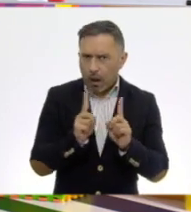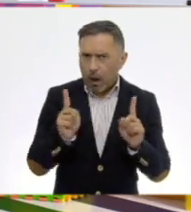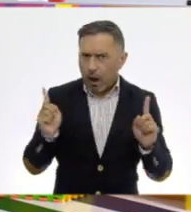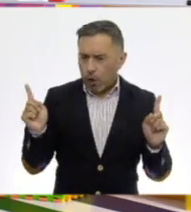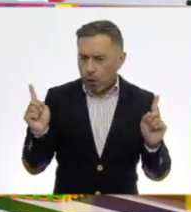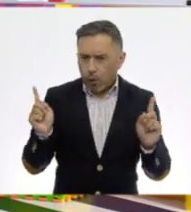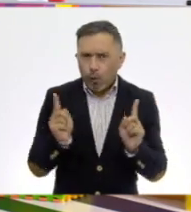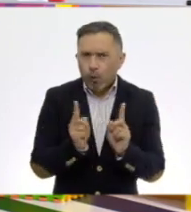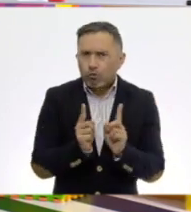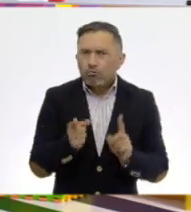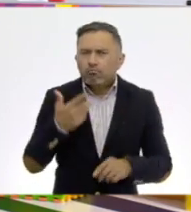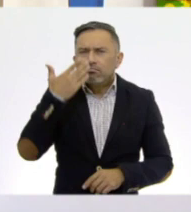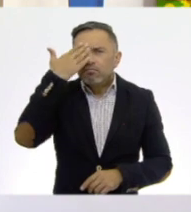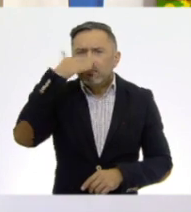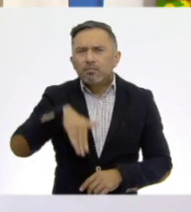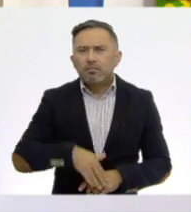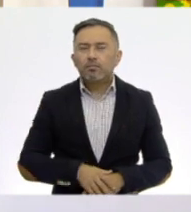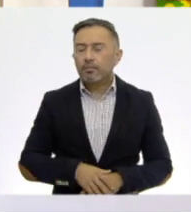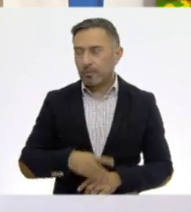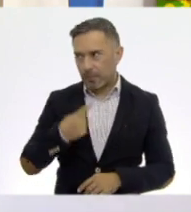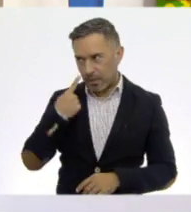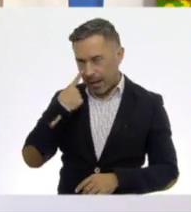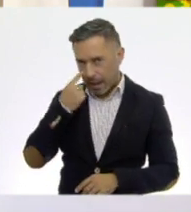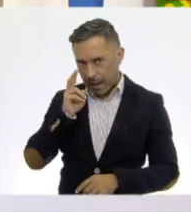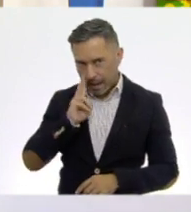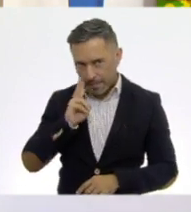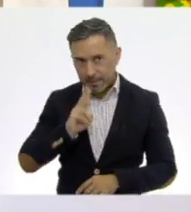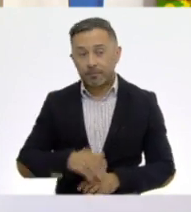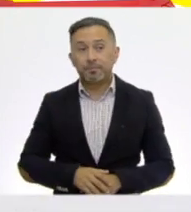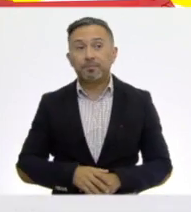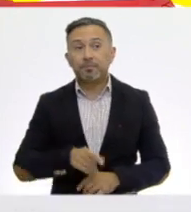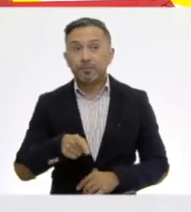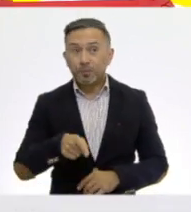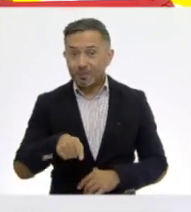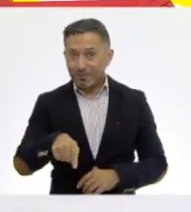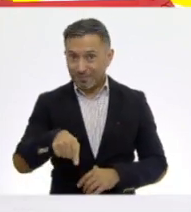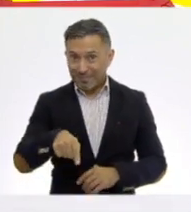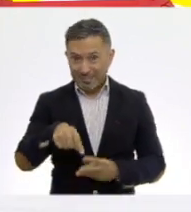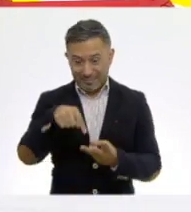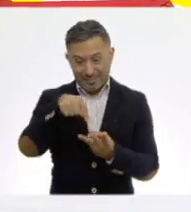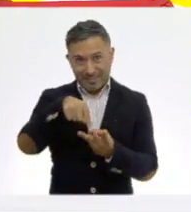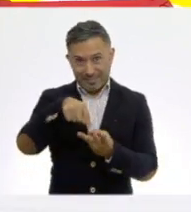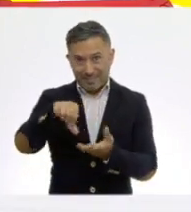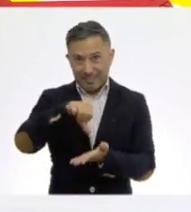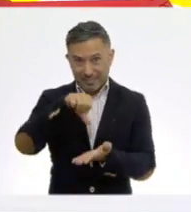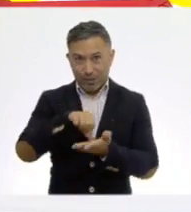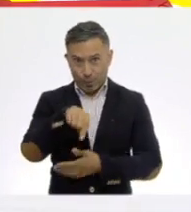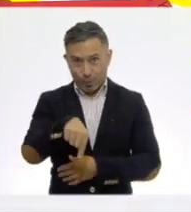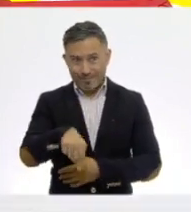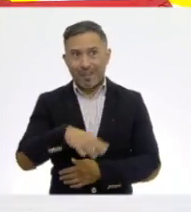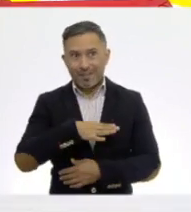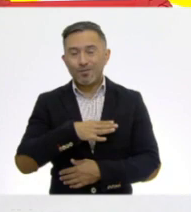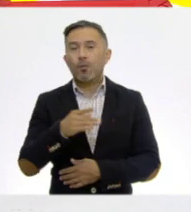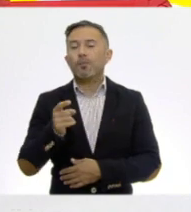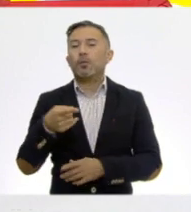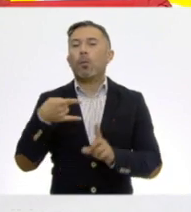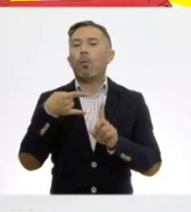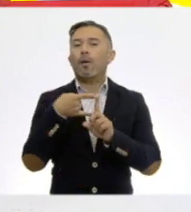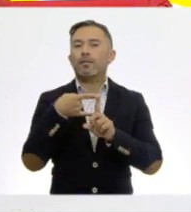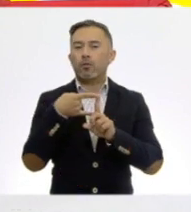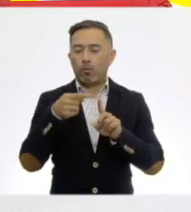ver, si observamos bien en la figura que tienes aquí al centro, ese es un cuadrado. ¿Y cuáles